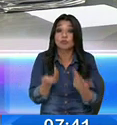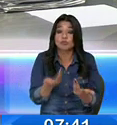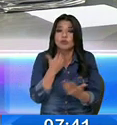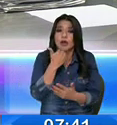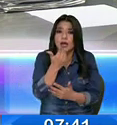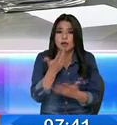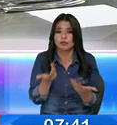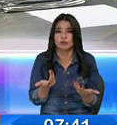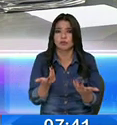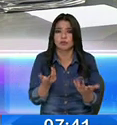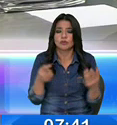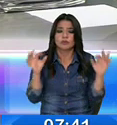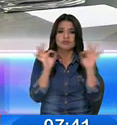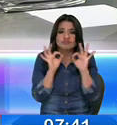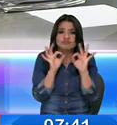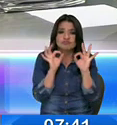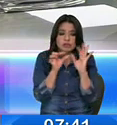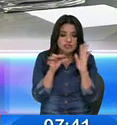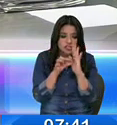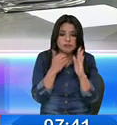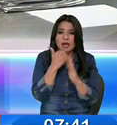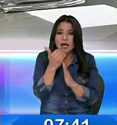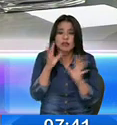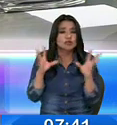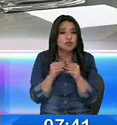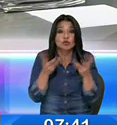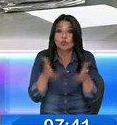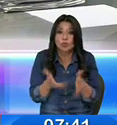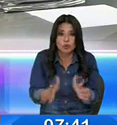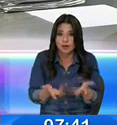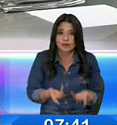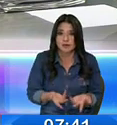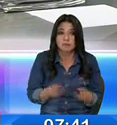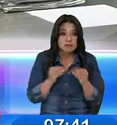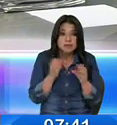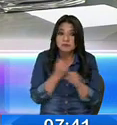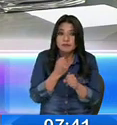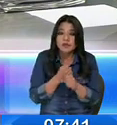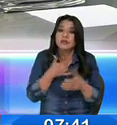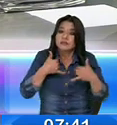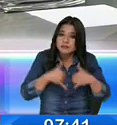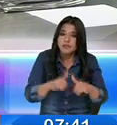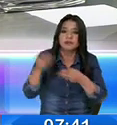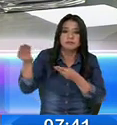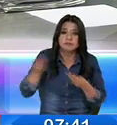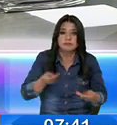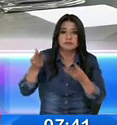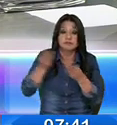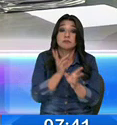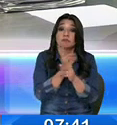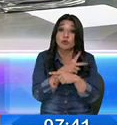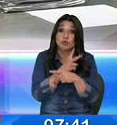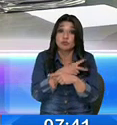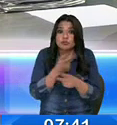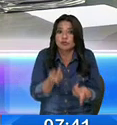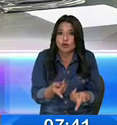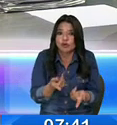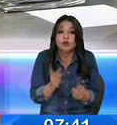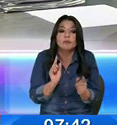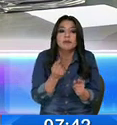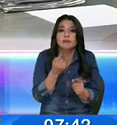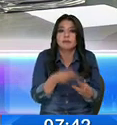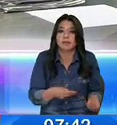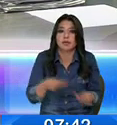producimos un circuito electrónico una resistencia un condensador no generamos nada seguimos siendo productores de productos primarios